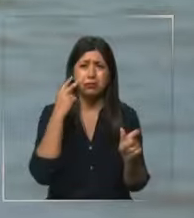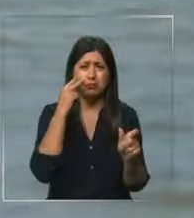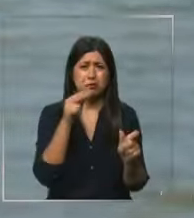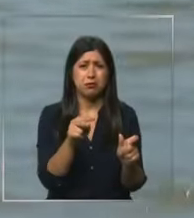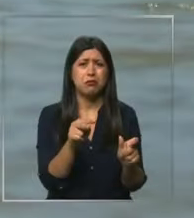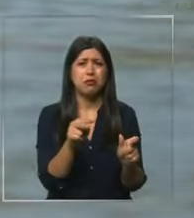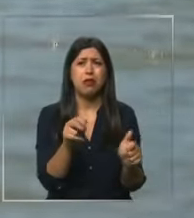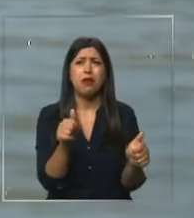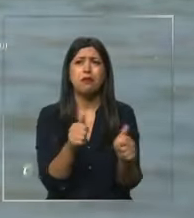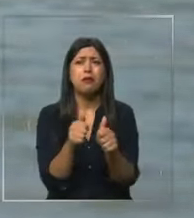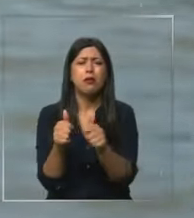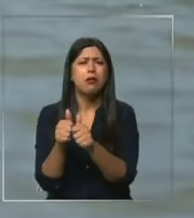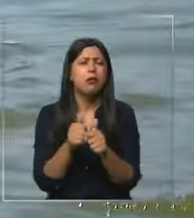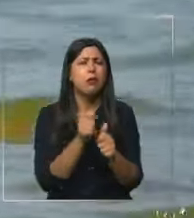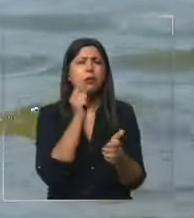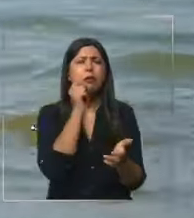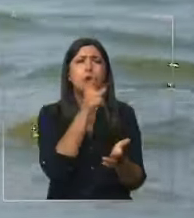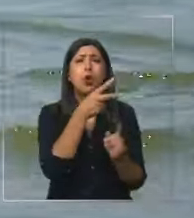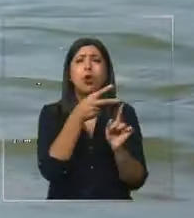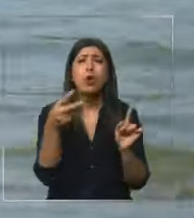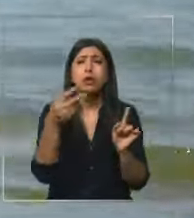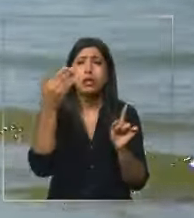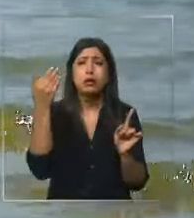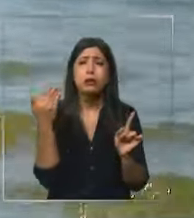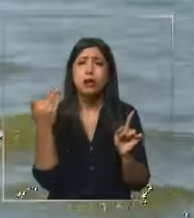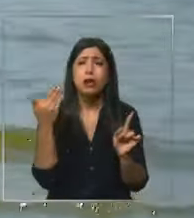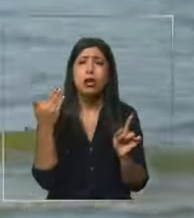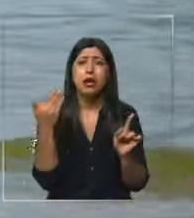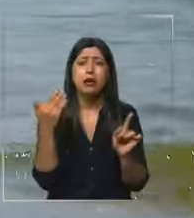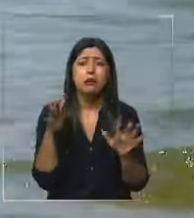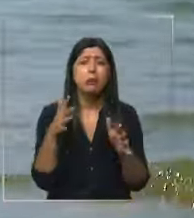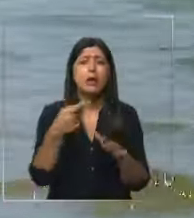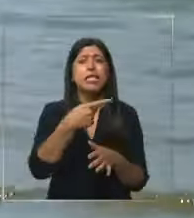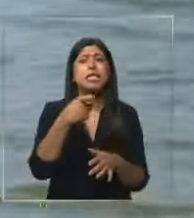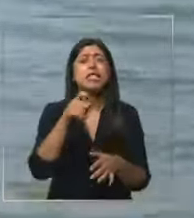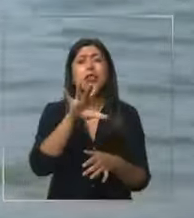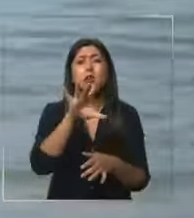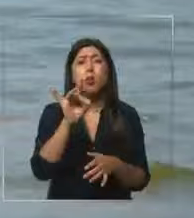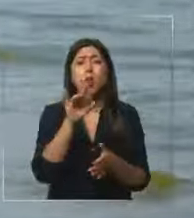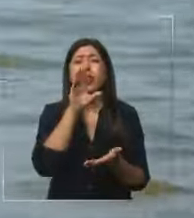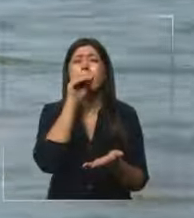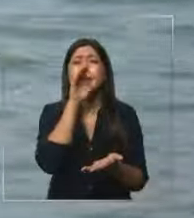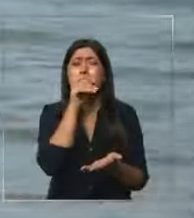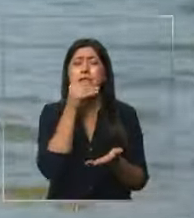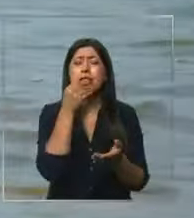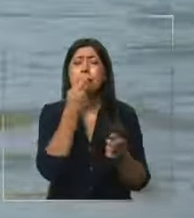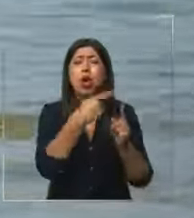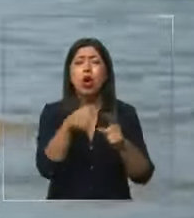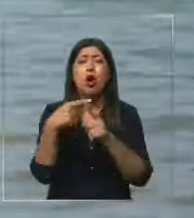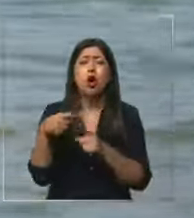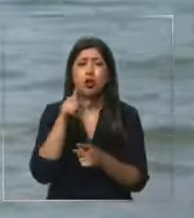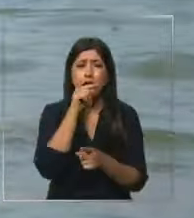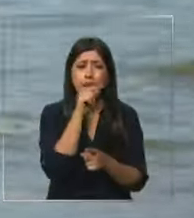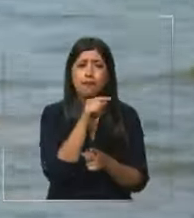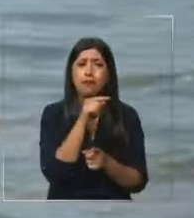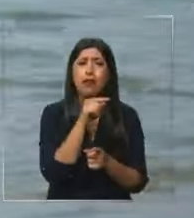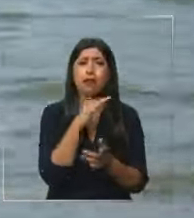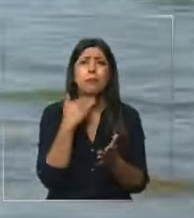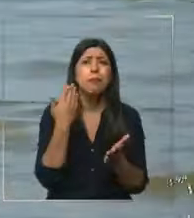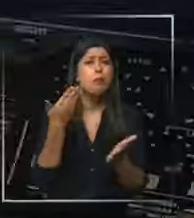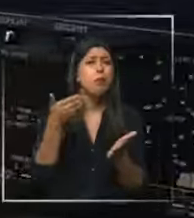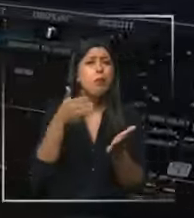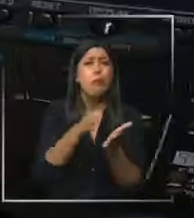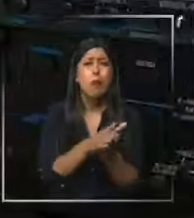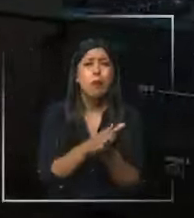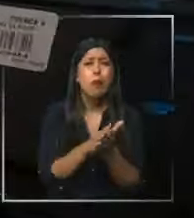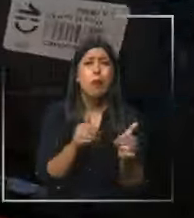Aculeo. Denuncian que desde hace 2 semanas, alrededor de 150 patos y otras especies de aves están muriendo